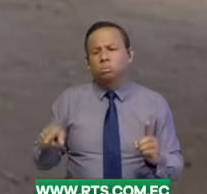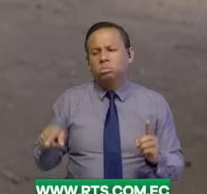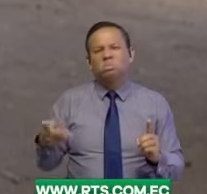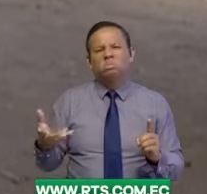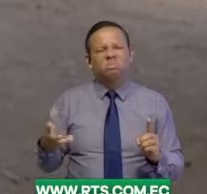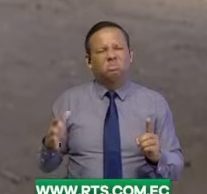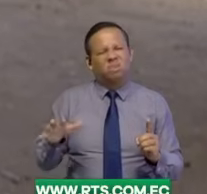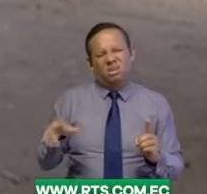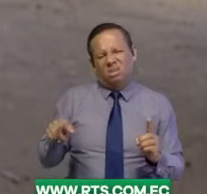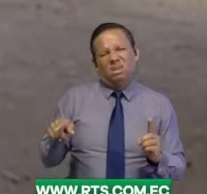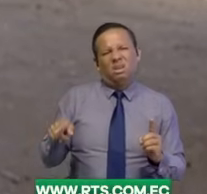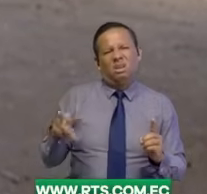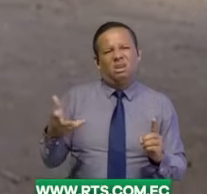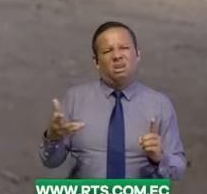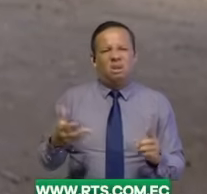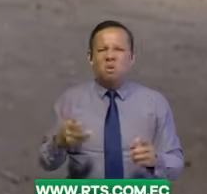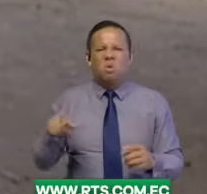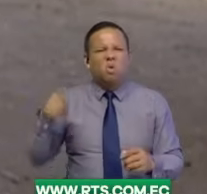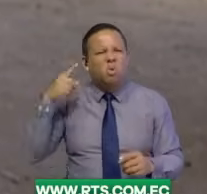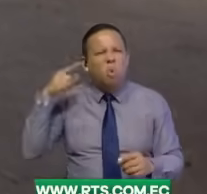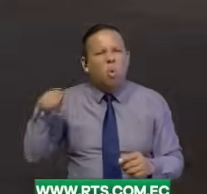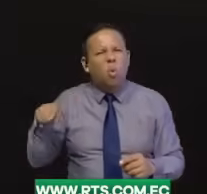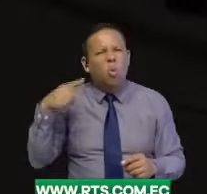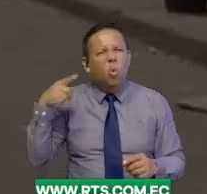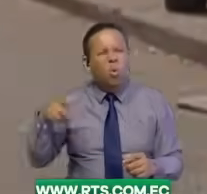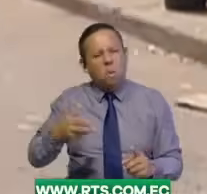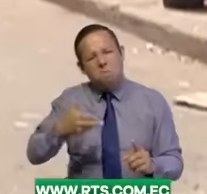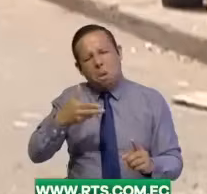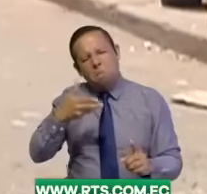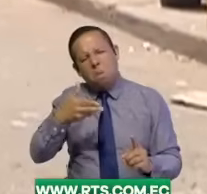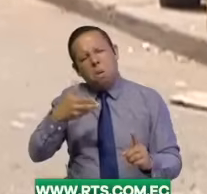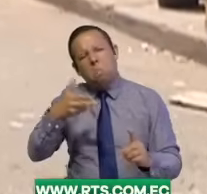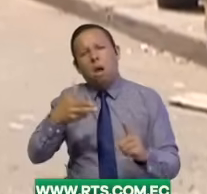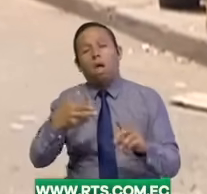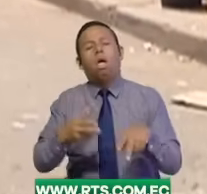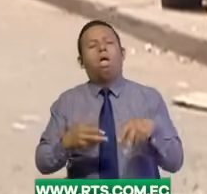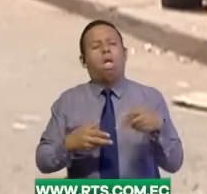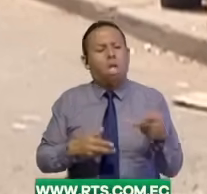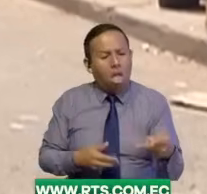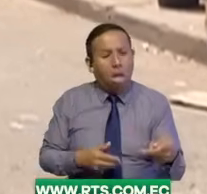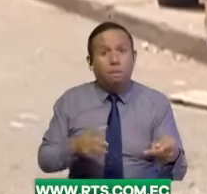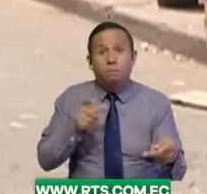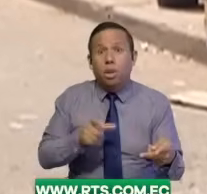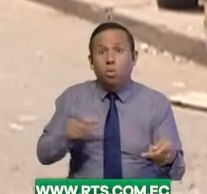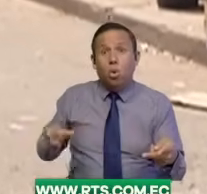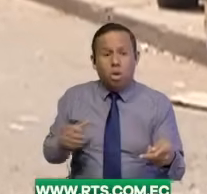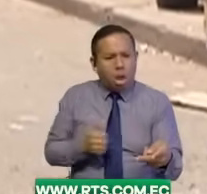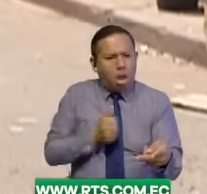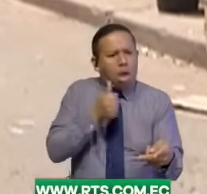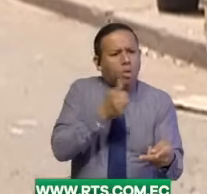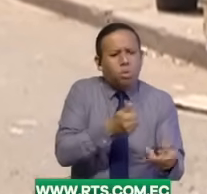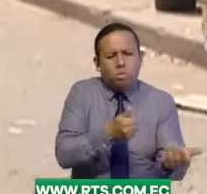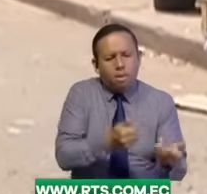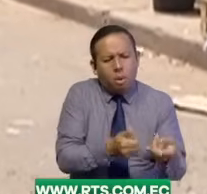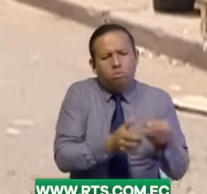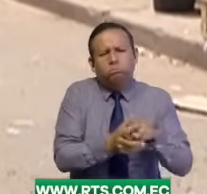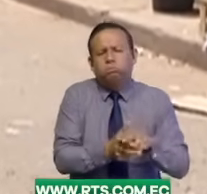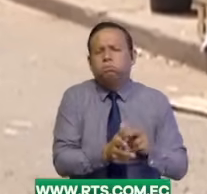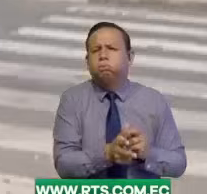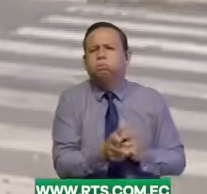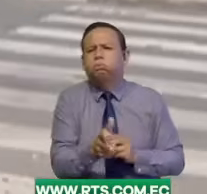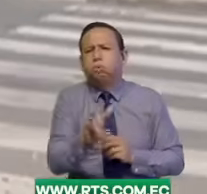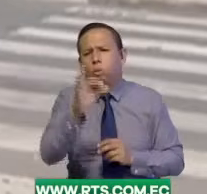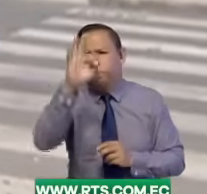esas cosas y que ha comenzado como loco así a tirar. Herido fue trasladado hasta un hospital cercano, pero lamentablemente